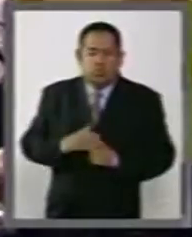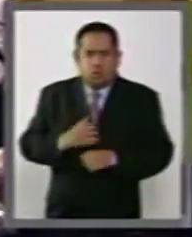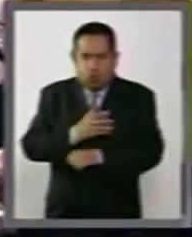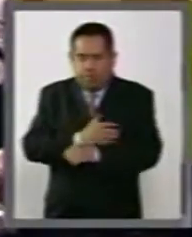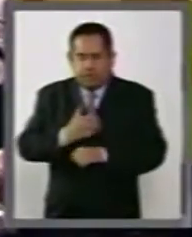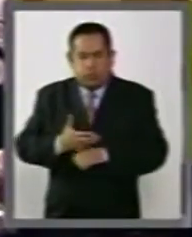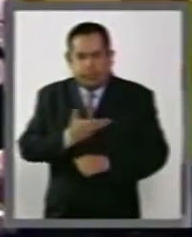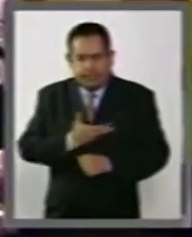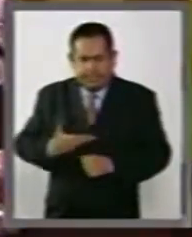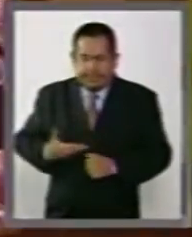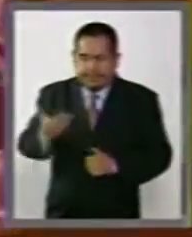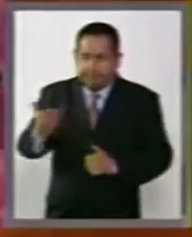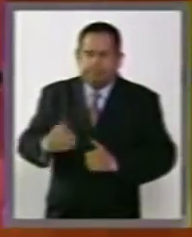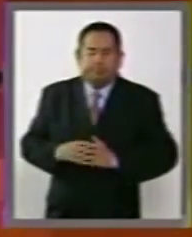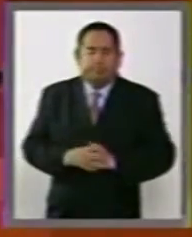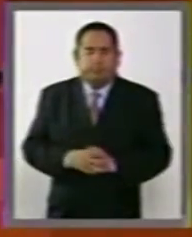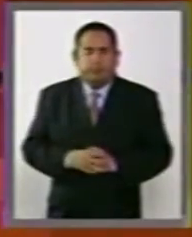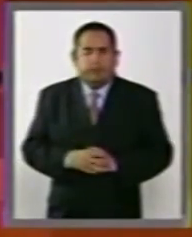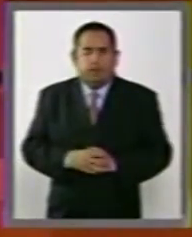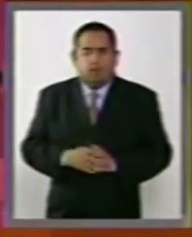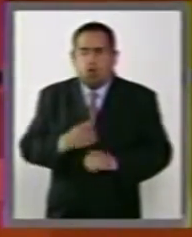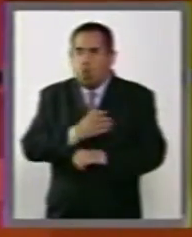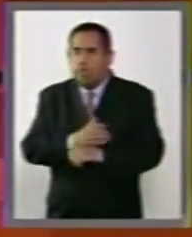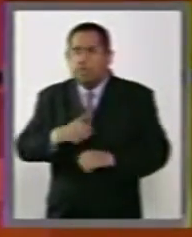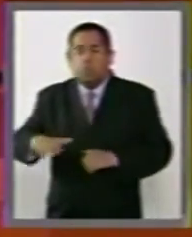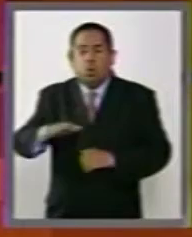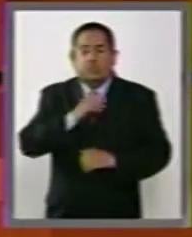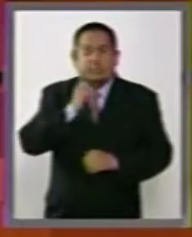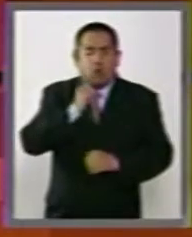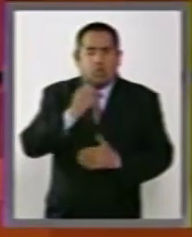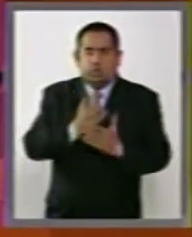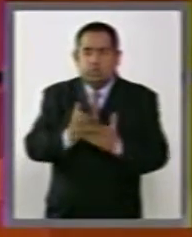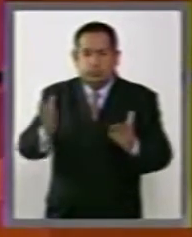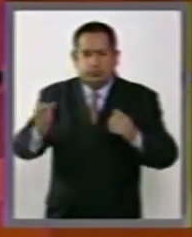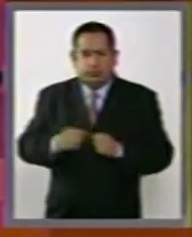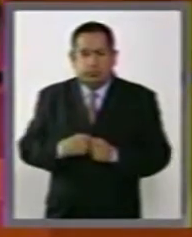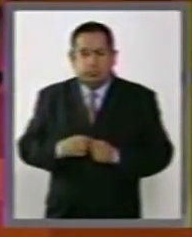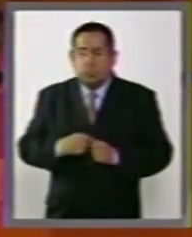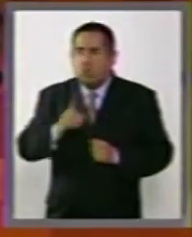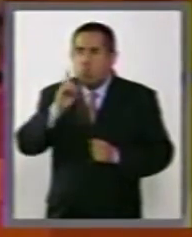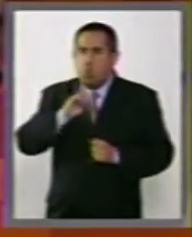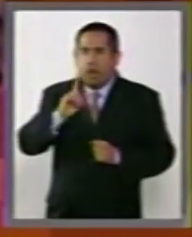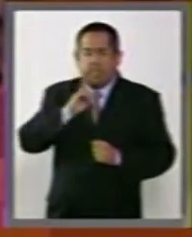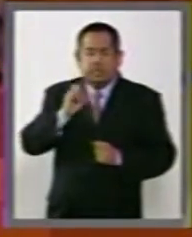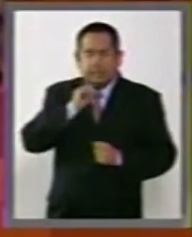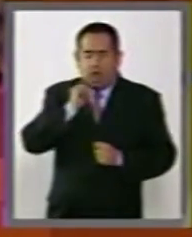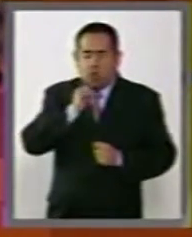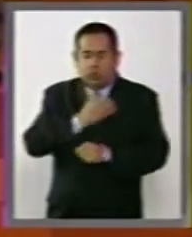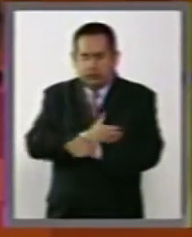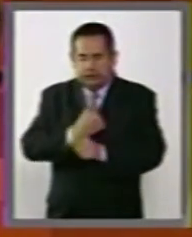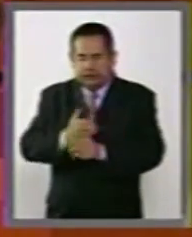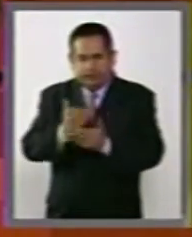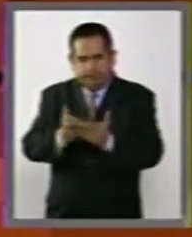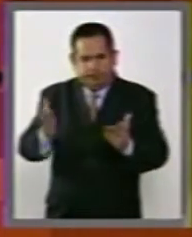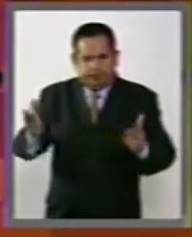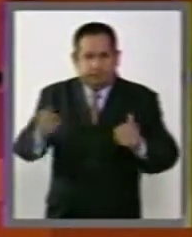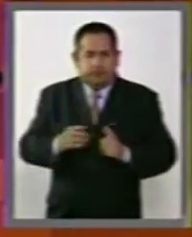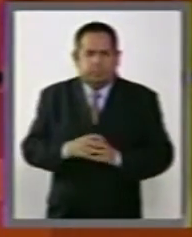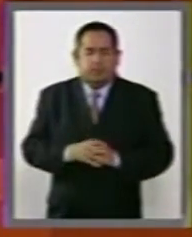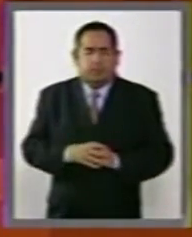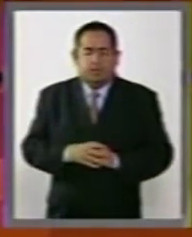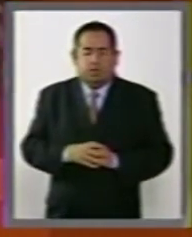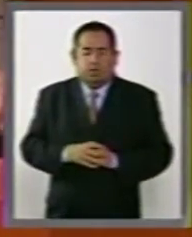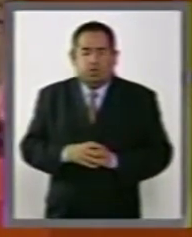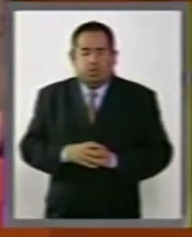compañero presidente, compañeros senadores, compañeras senadoras.